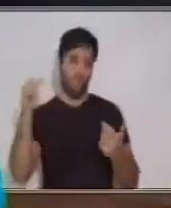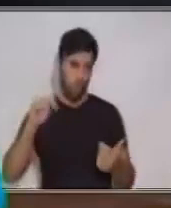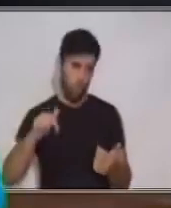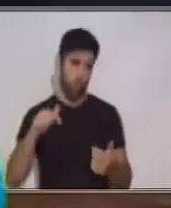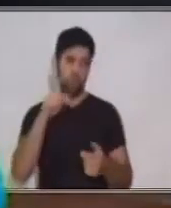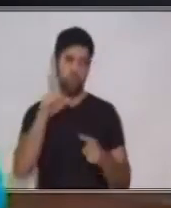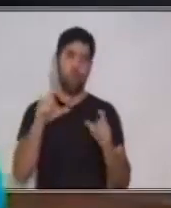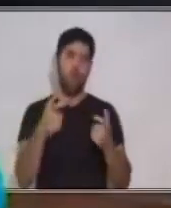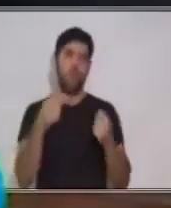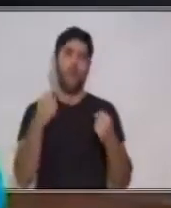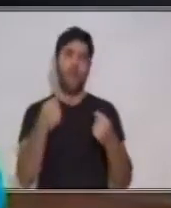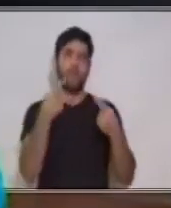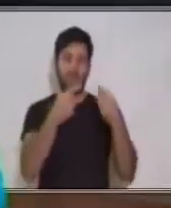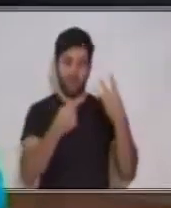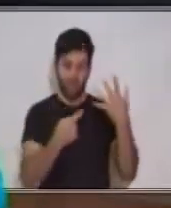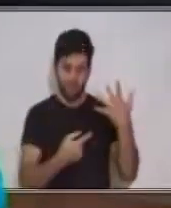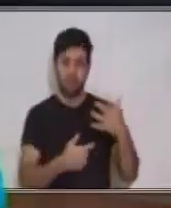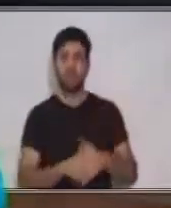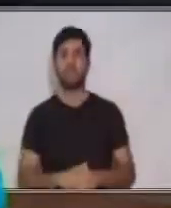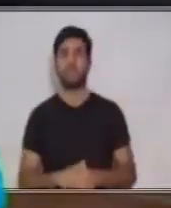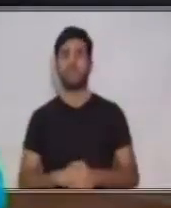cómo construimos esta tabla.